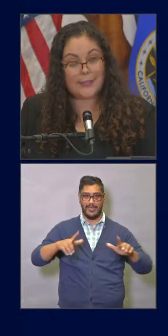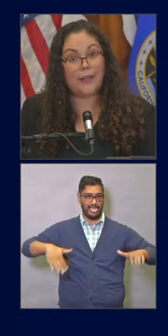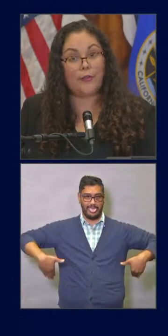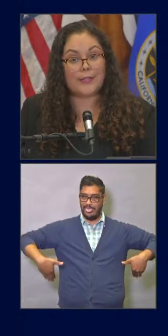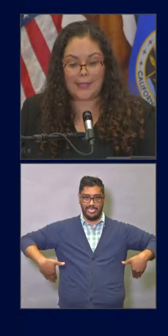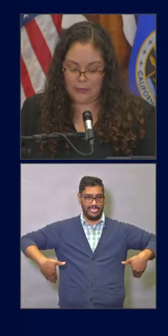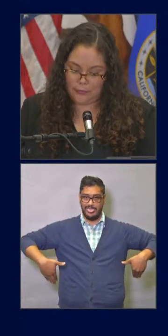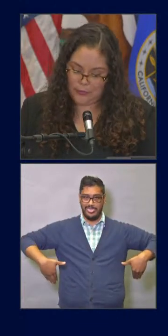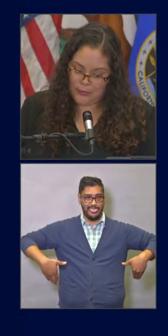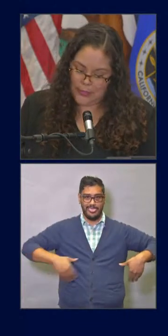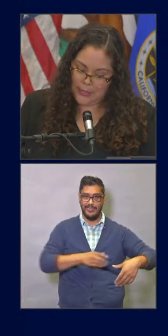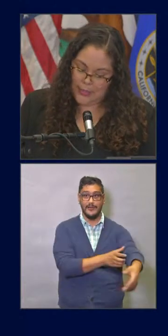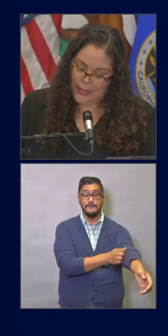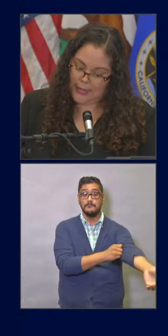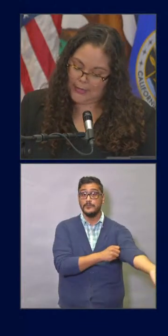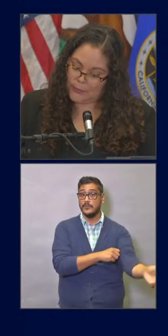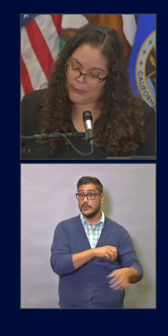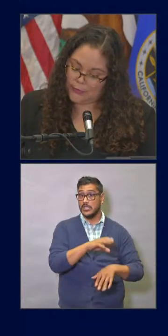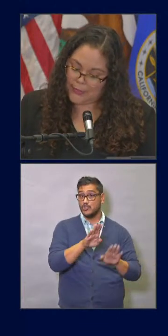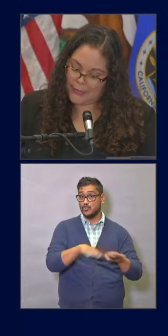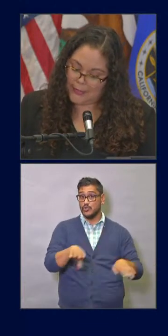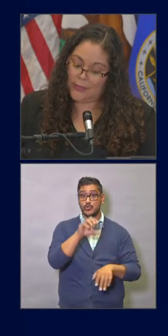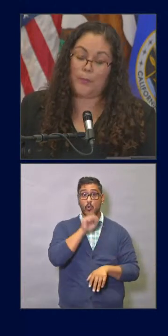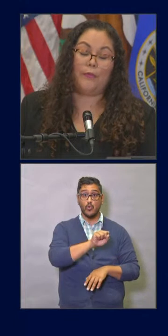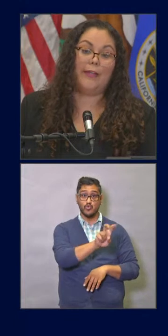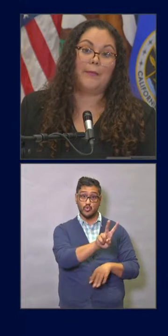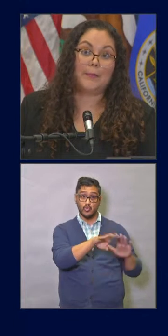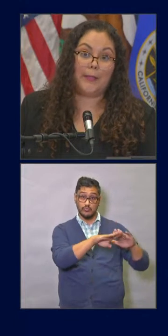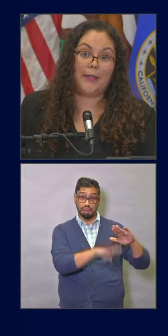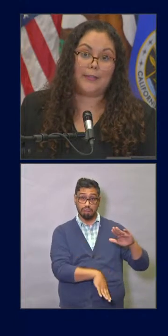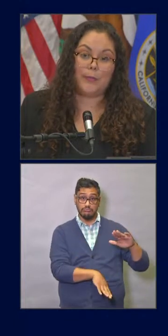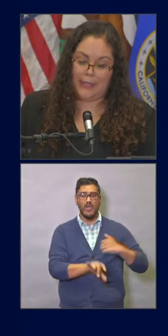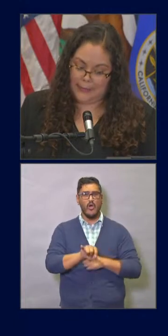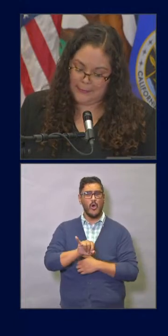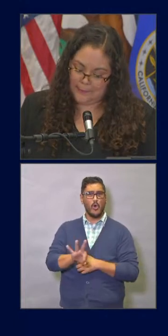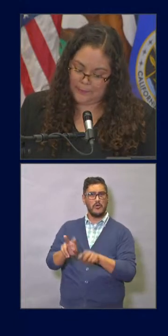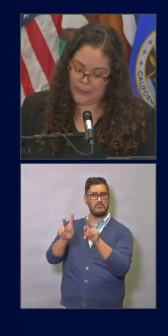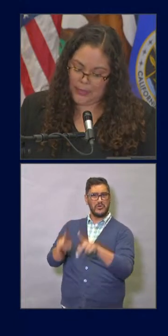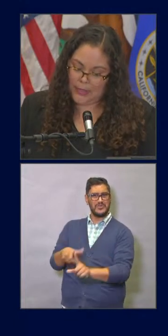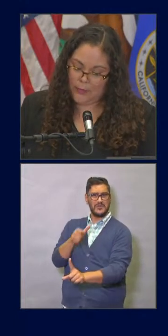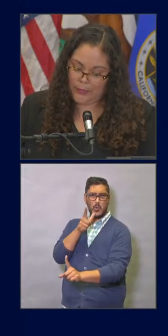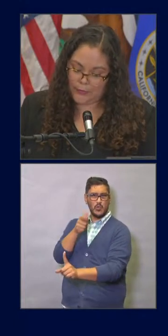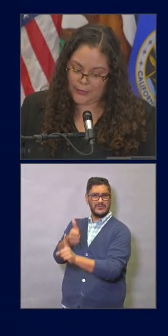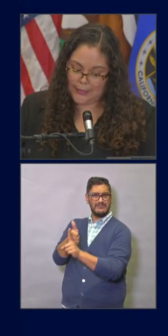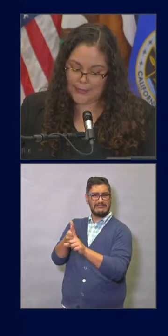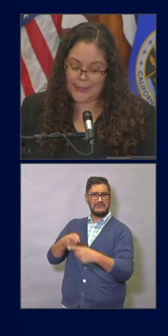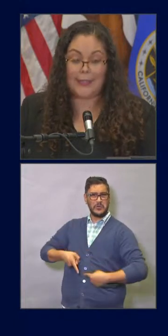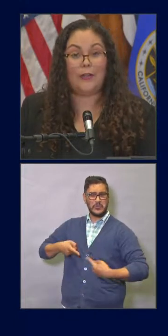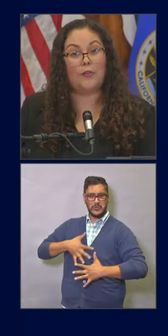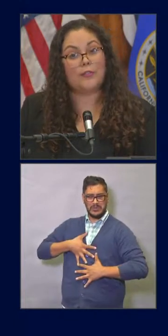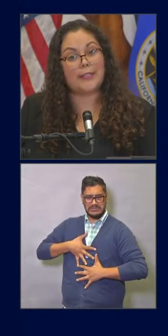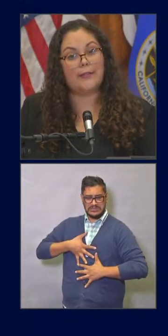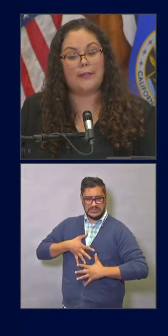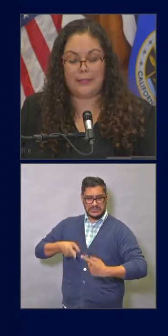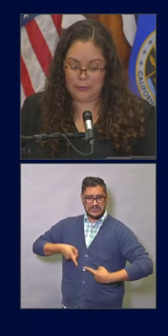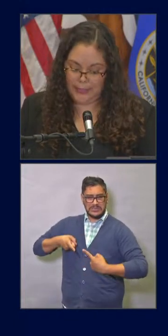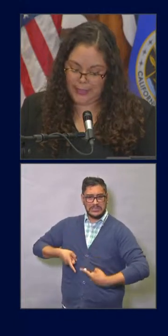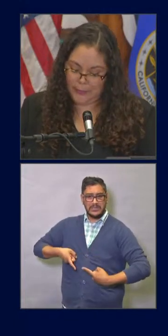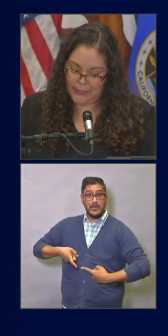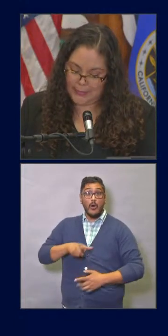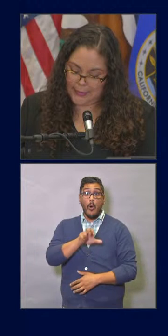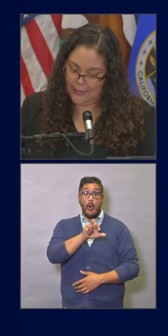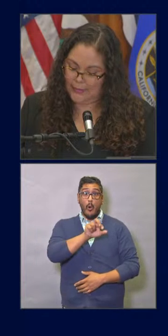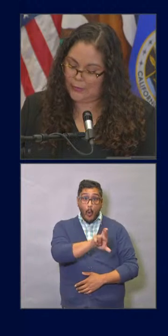niños menores de 2 años, las personas que tienen problemas para respirar, personas que están